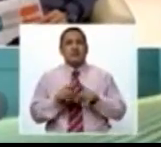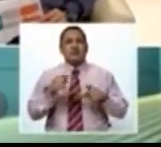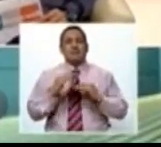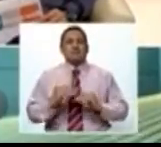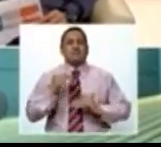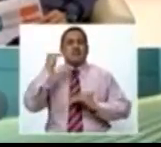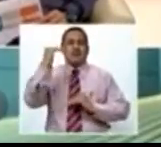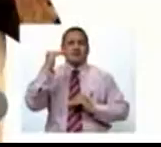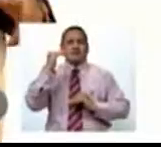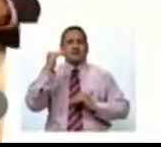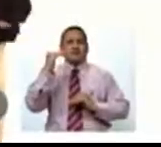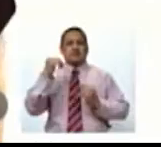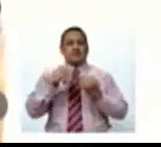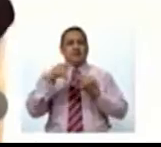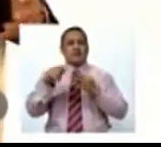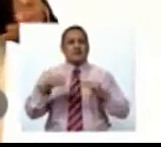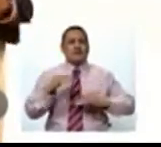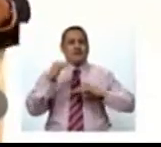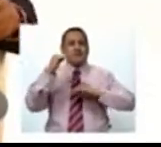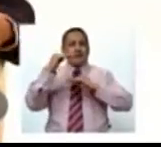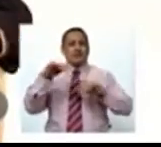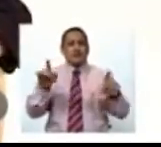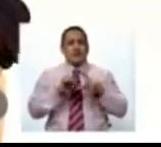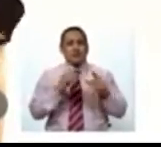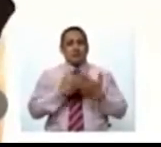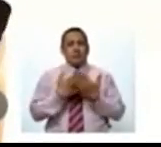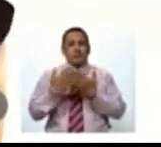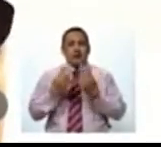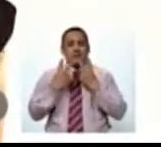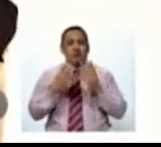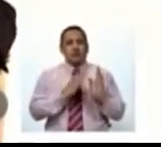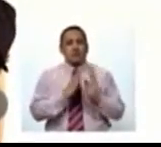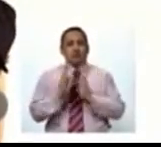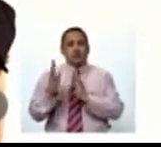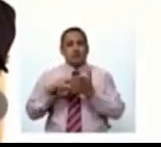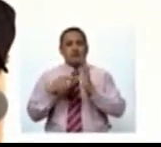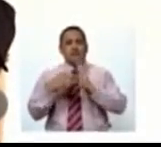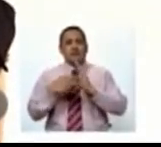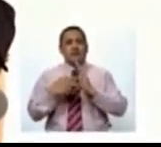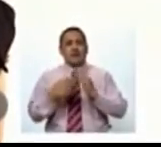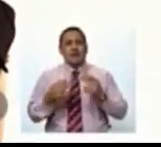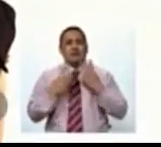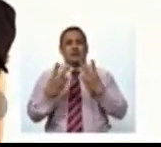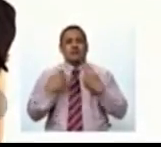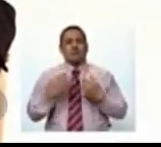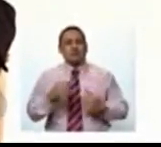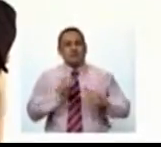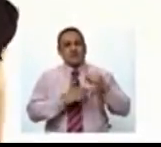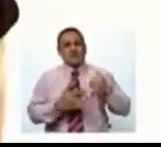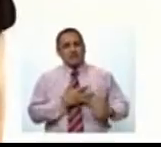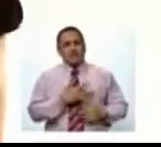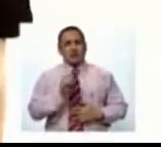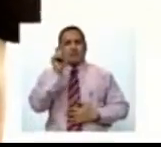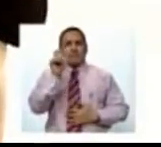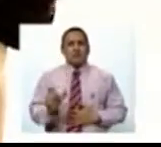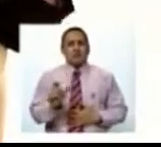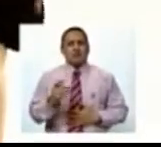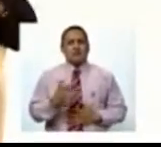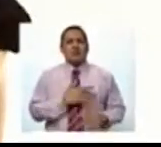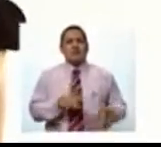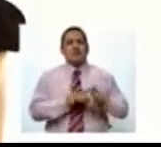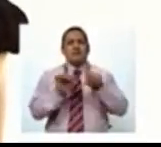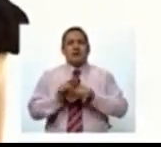excede los marcos numéricos, gráficos, porque un proceso implica una aflicción al ciudadano, una aflicción